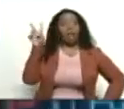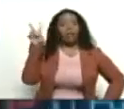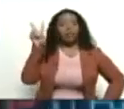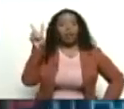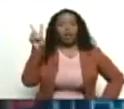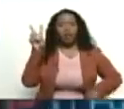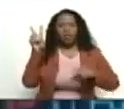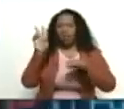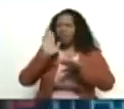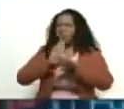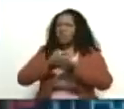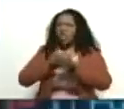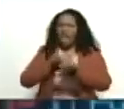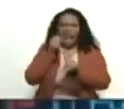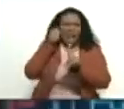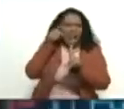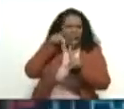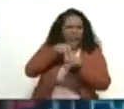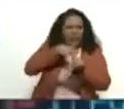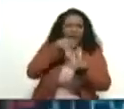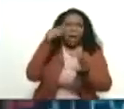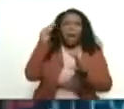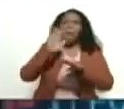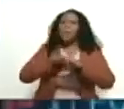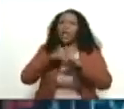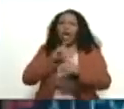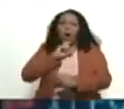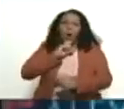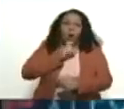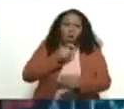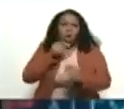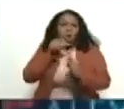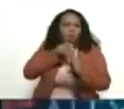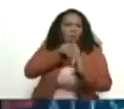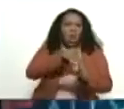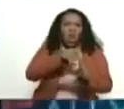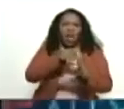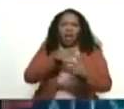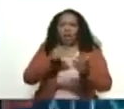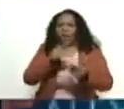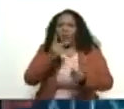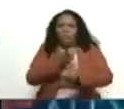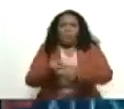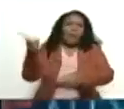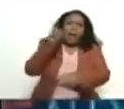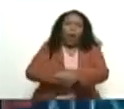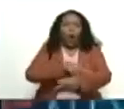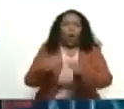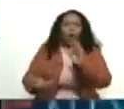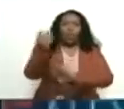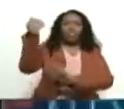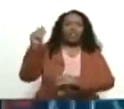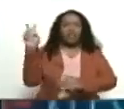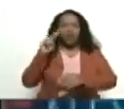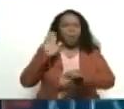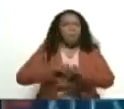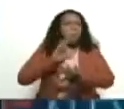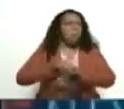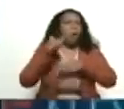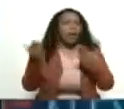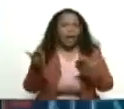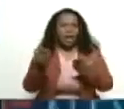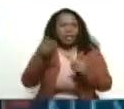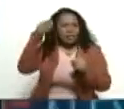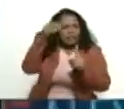¿por qué la hazaña? ¿Por qué el odio desmedido? ¿Por qué la violación